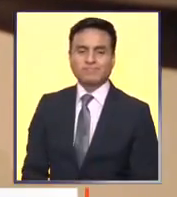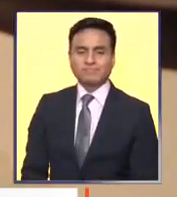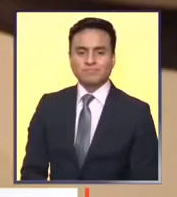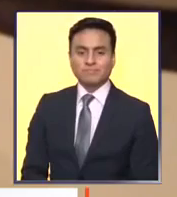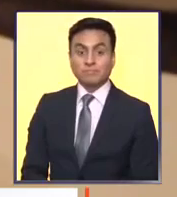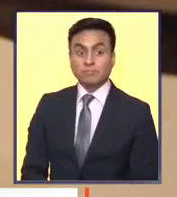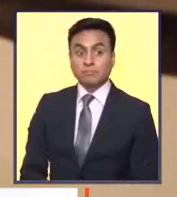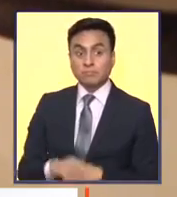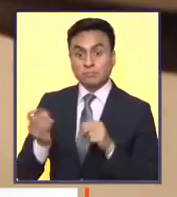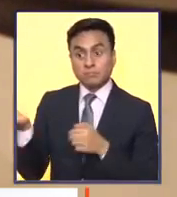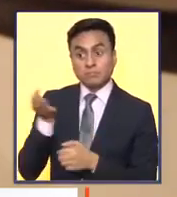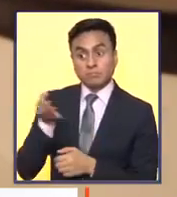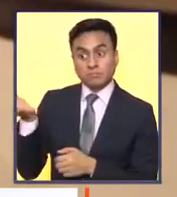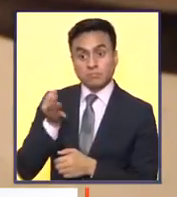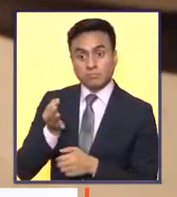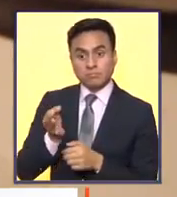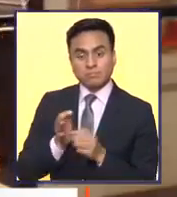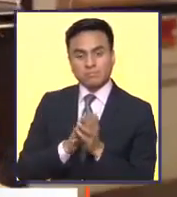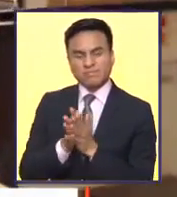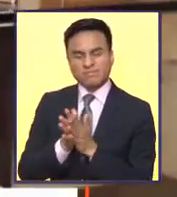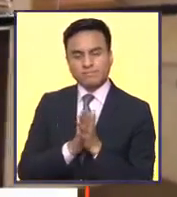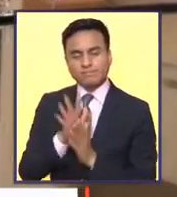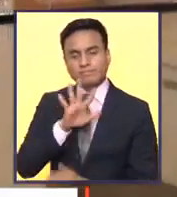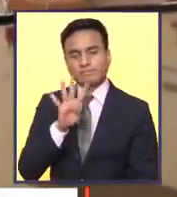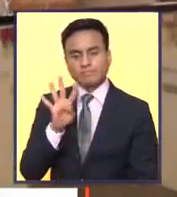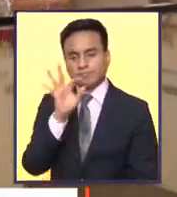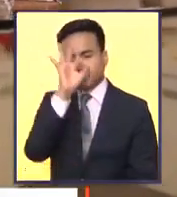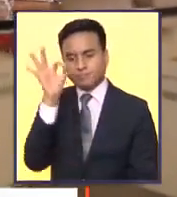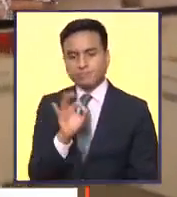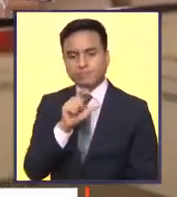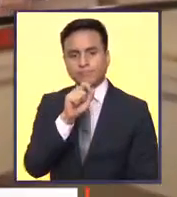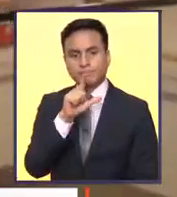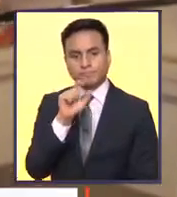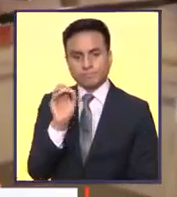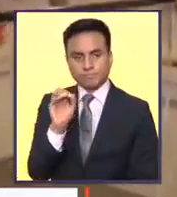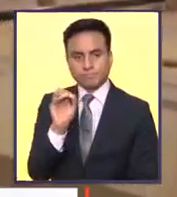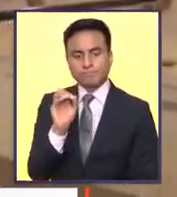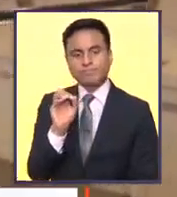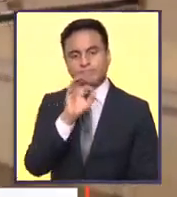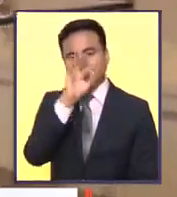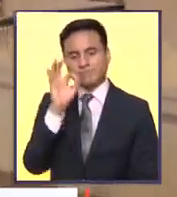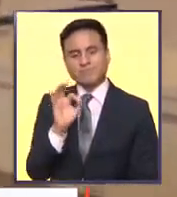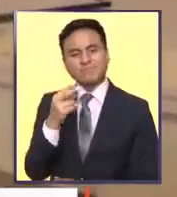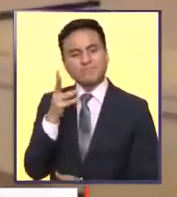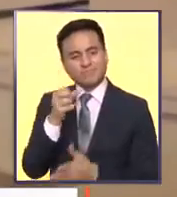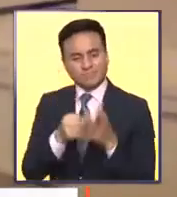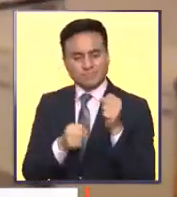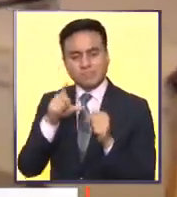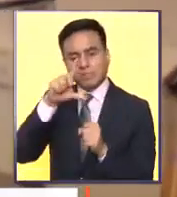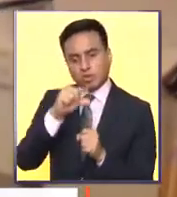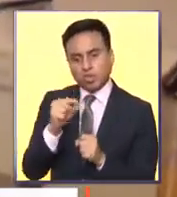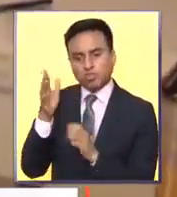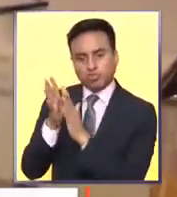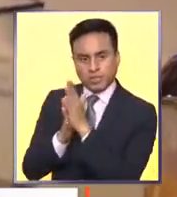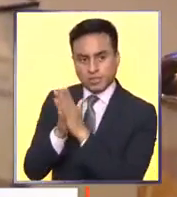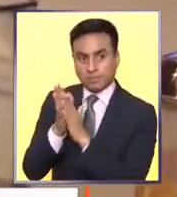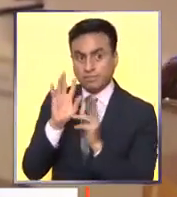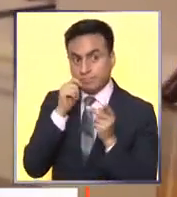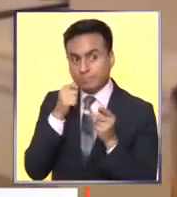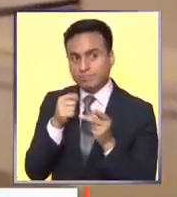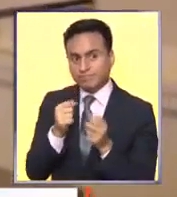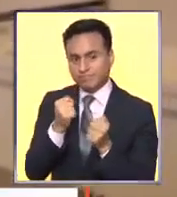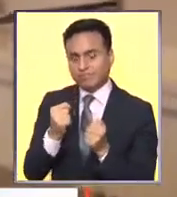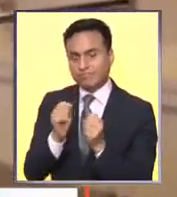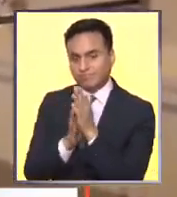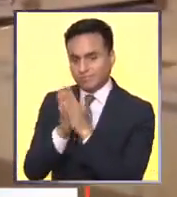Simón nos contaba que usan un chocolate que tiene 54% de cacao y la proporción de leche es menor que el chocolate, así que esto está cargadito de